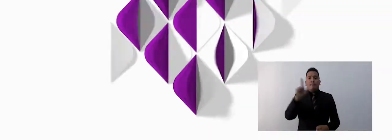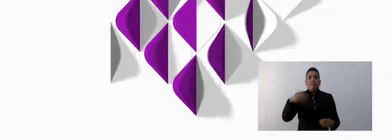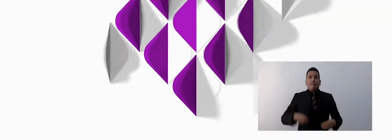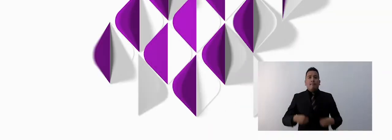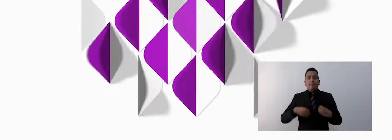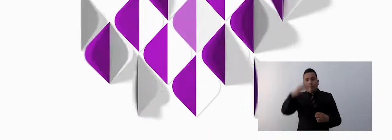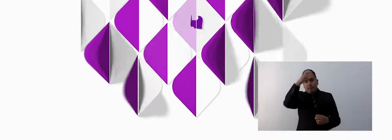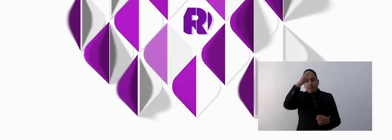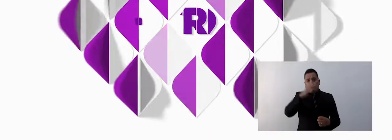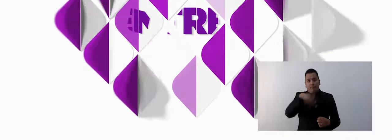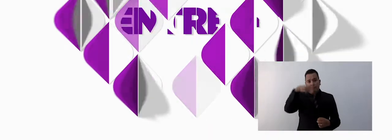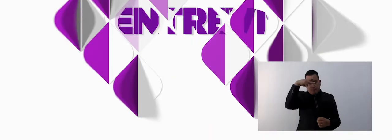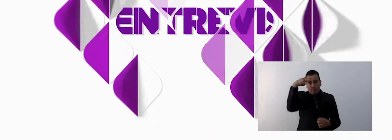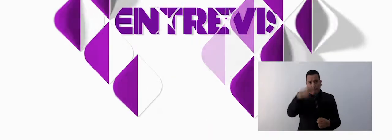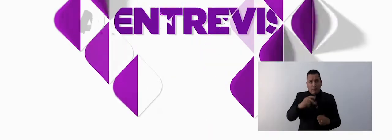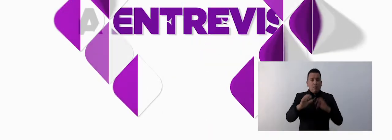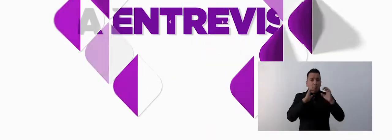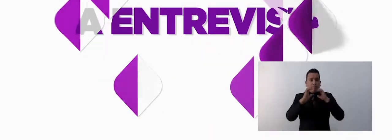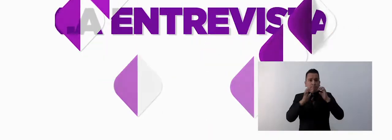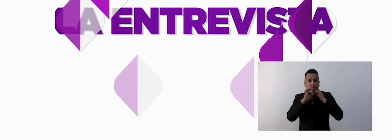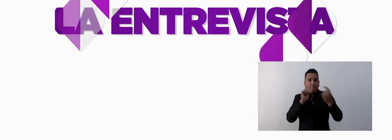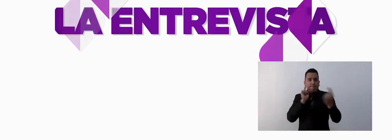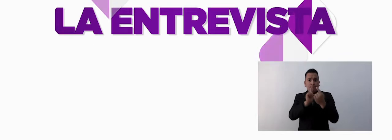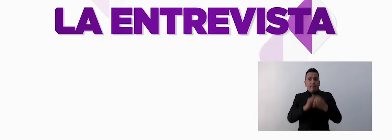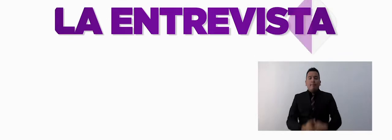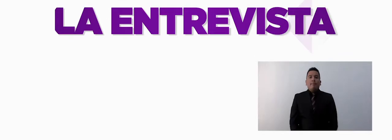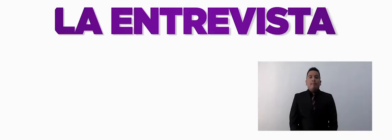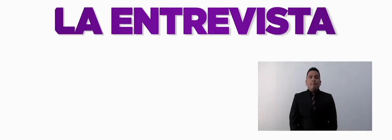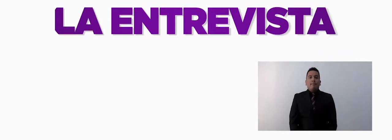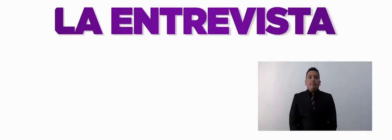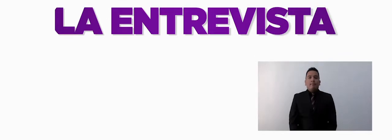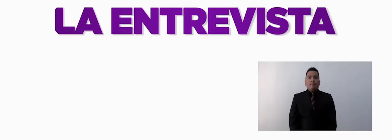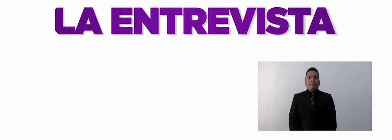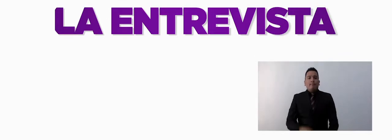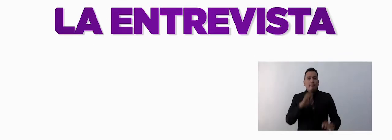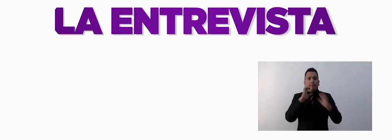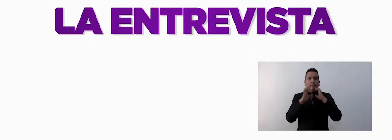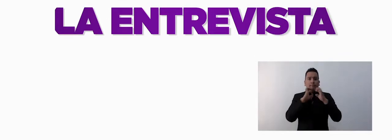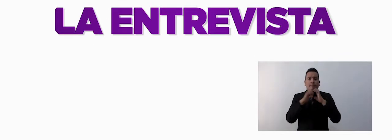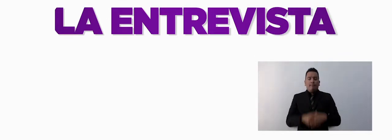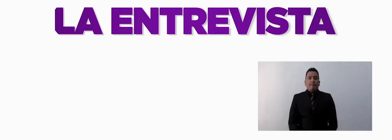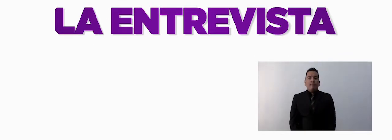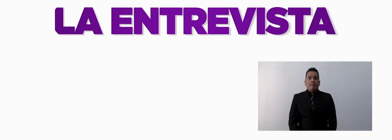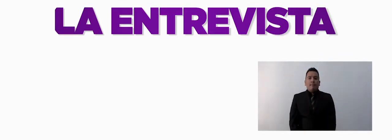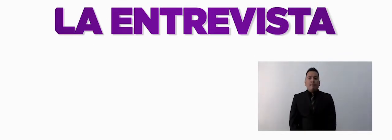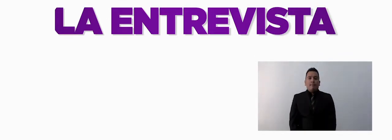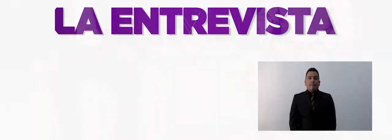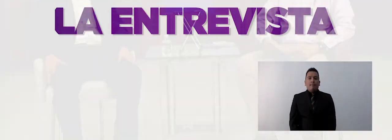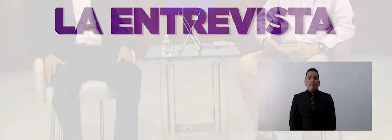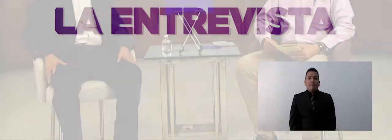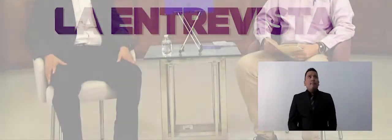Protagonistas de la vida democrática de Coahuila y de México en comunicación directa con usted. La